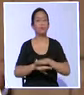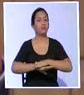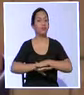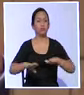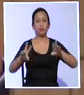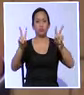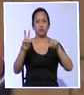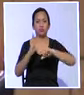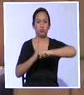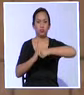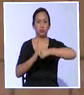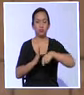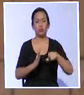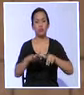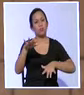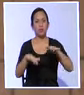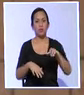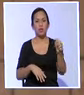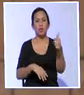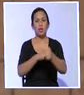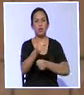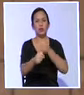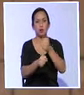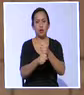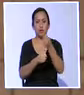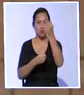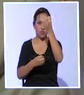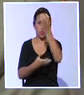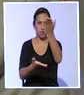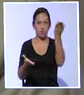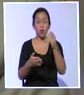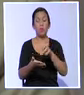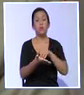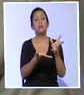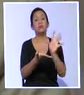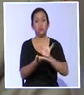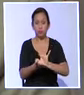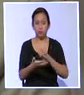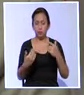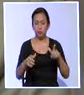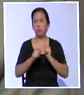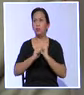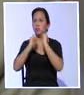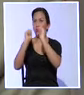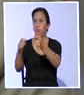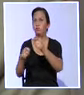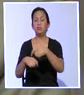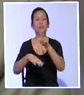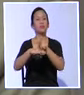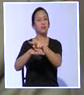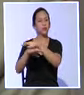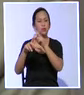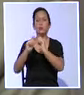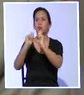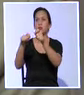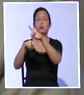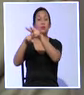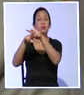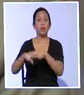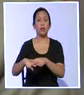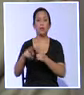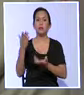contraloría paso que duró más de 10 años el informe aprobado por la asamblea será remitido a la fiscalía general del estado para analizar